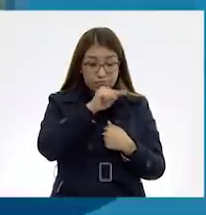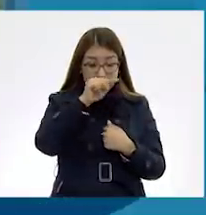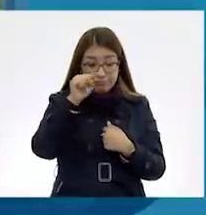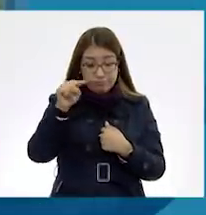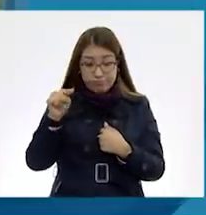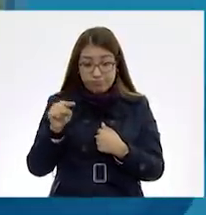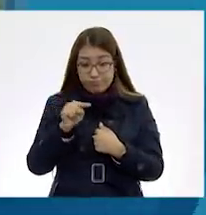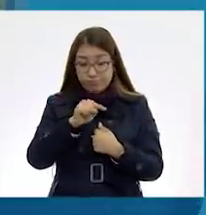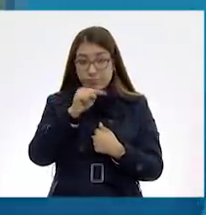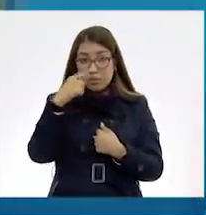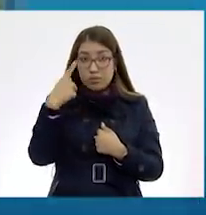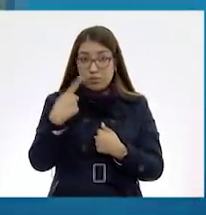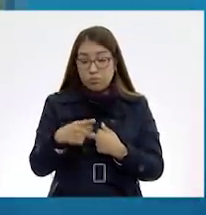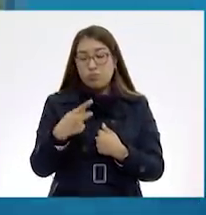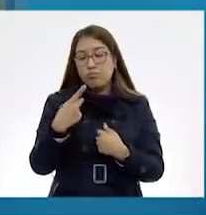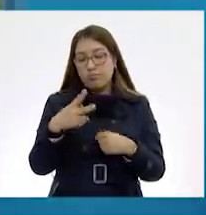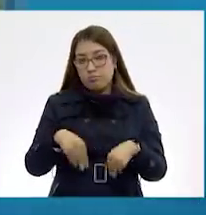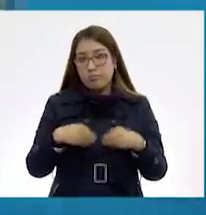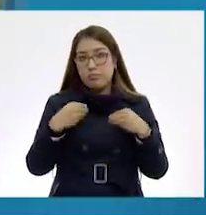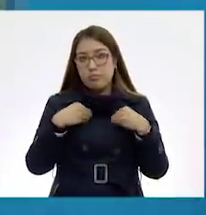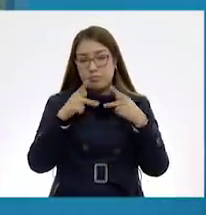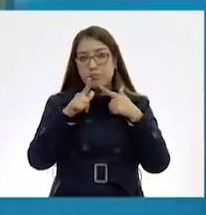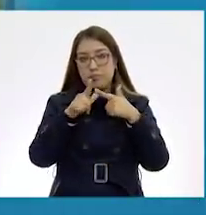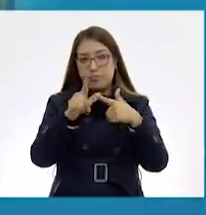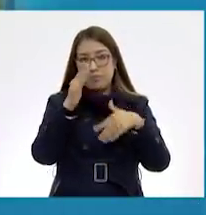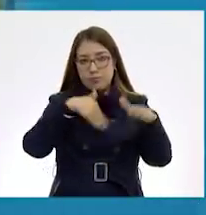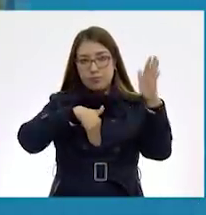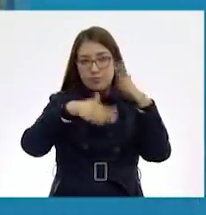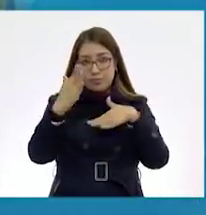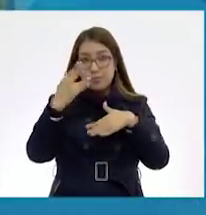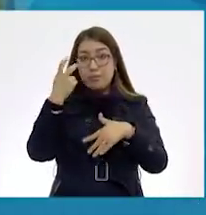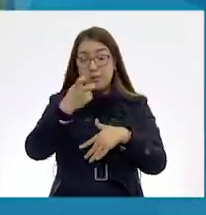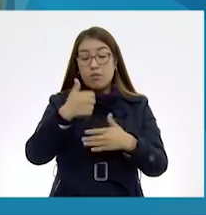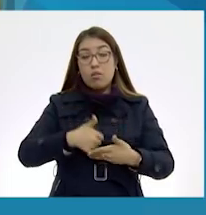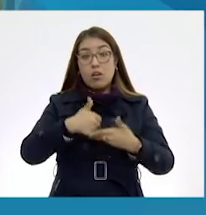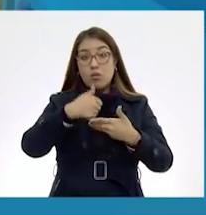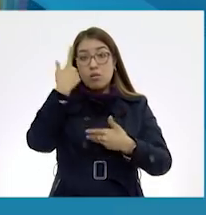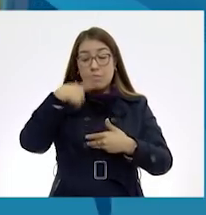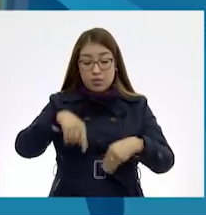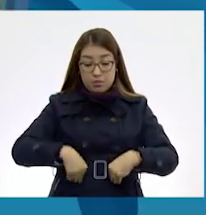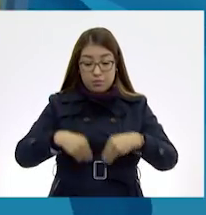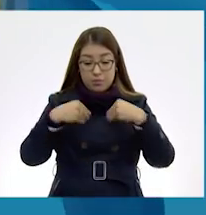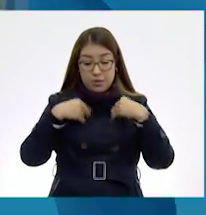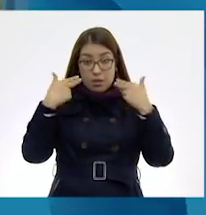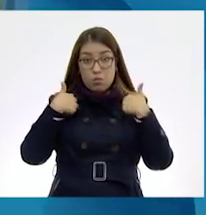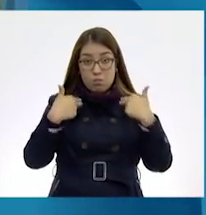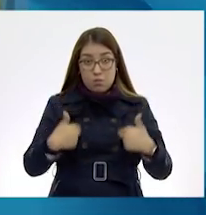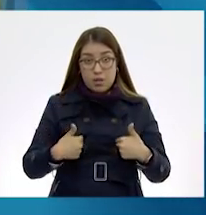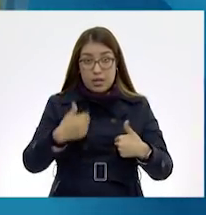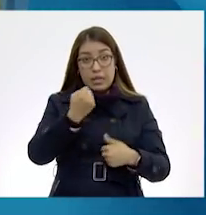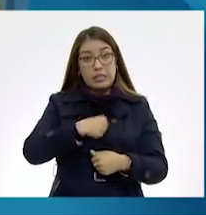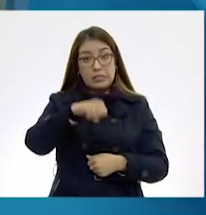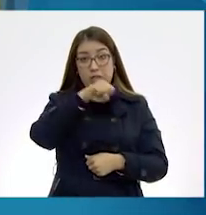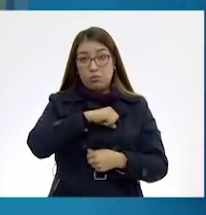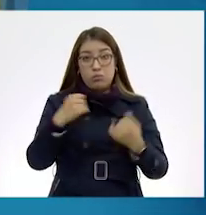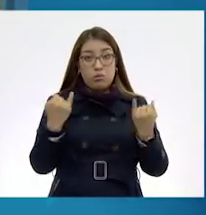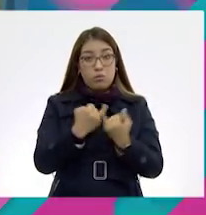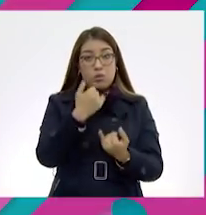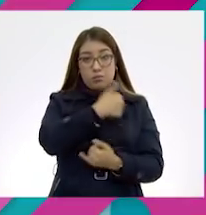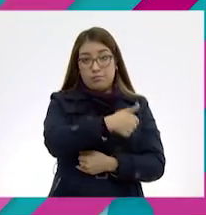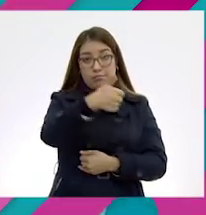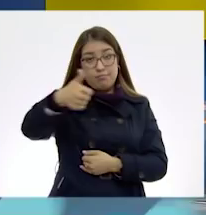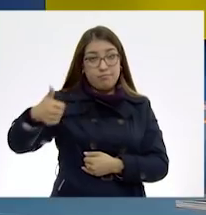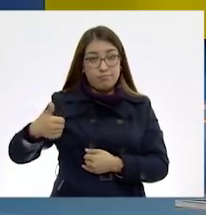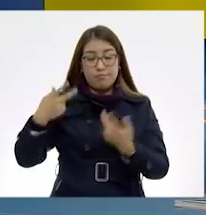calidad es factor determinante para la salud y el bienestar de la población. Claro,